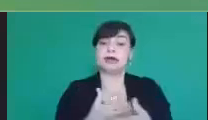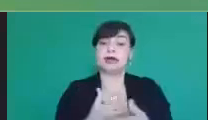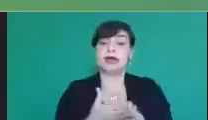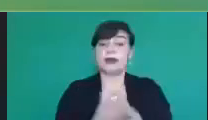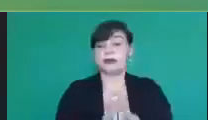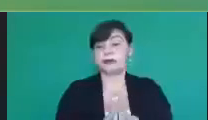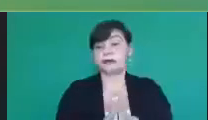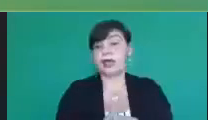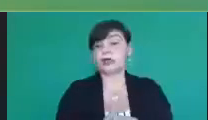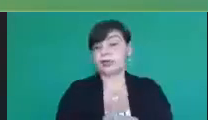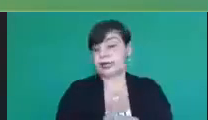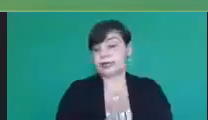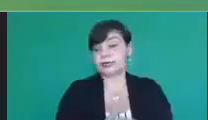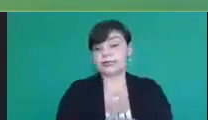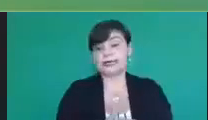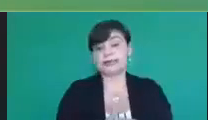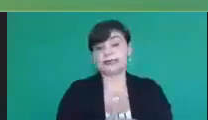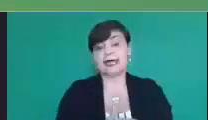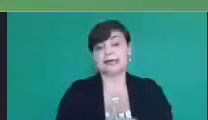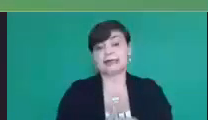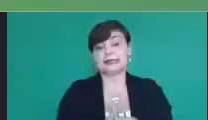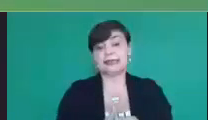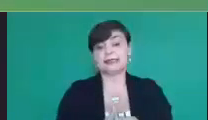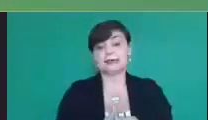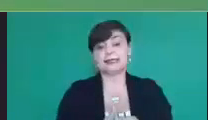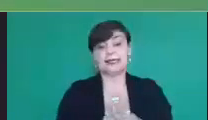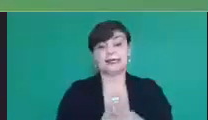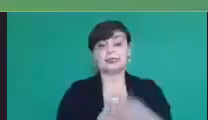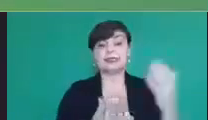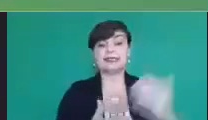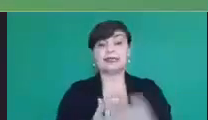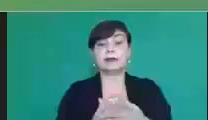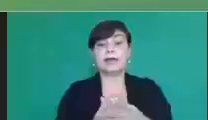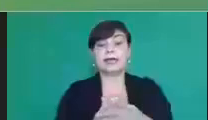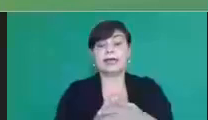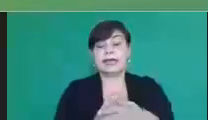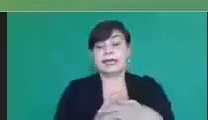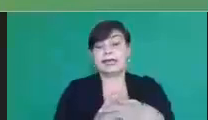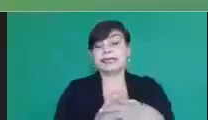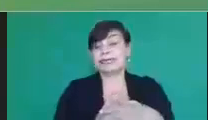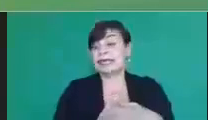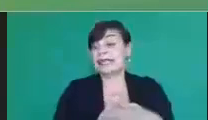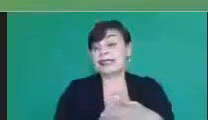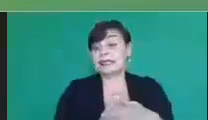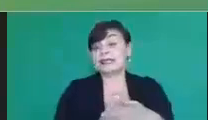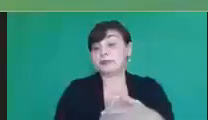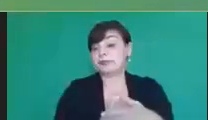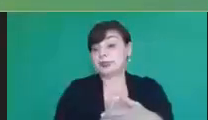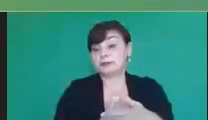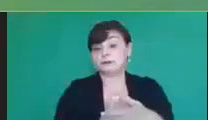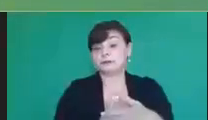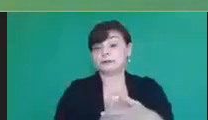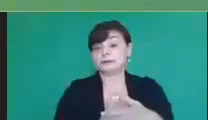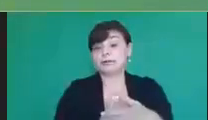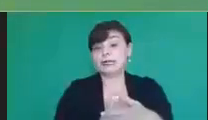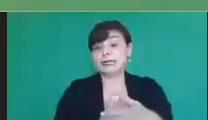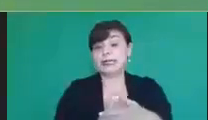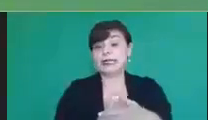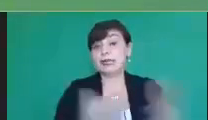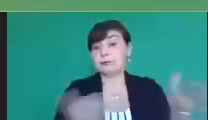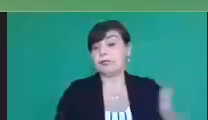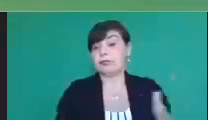tenga resultados libres de esta bacteria. Entonces, este era el 30%